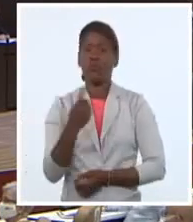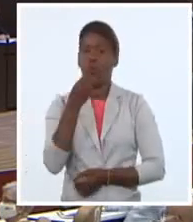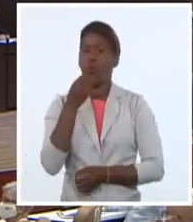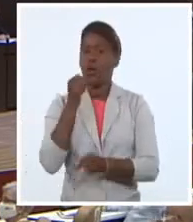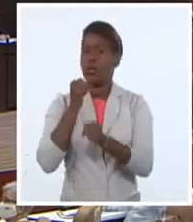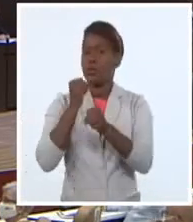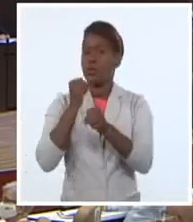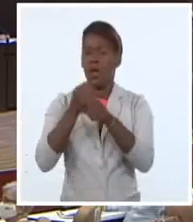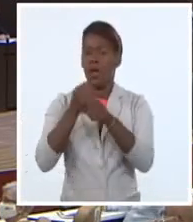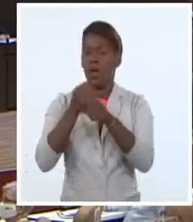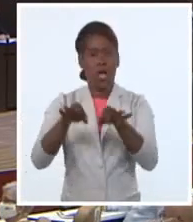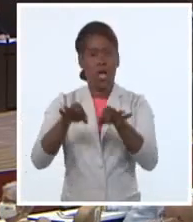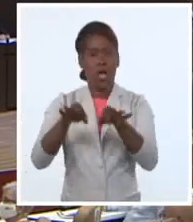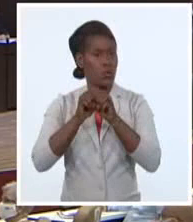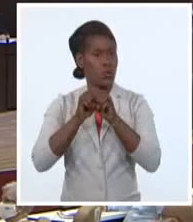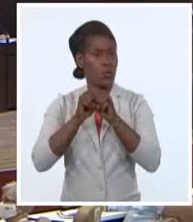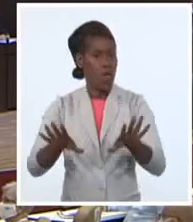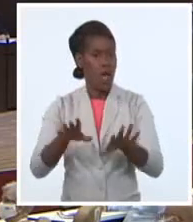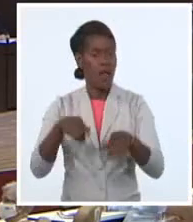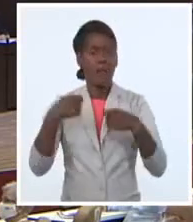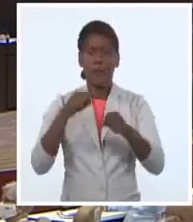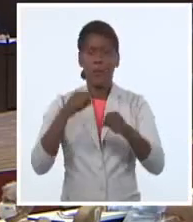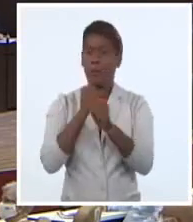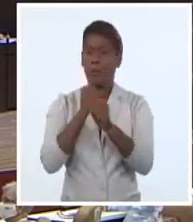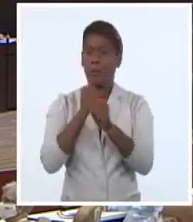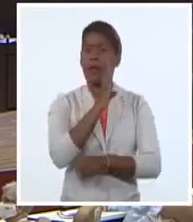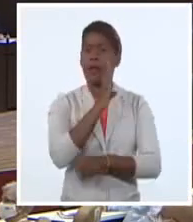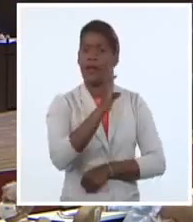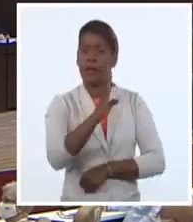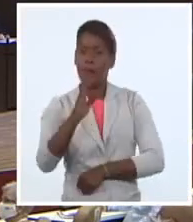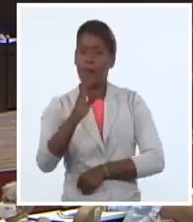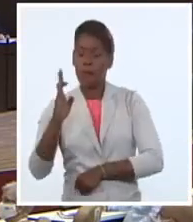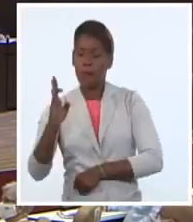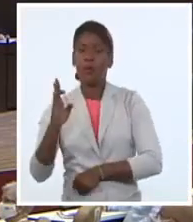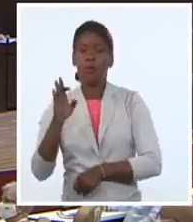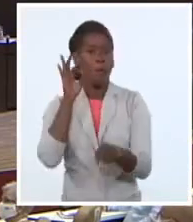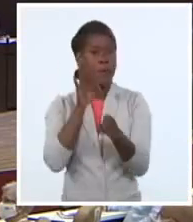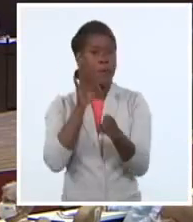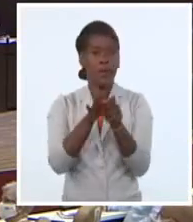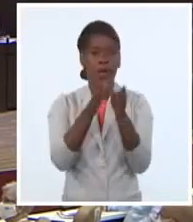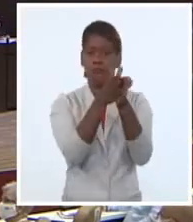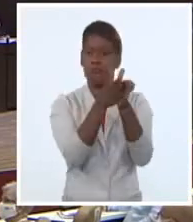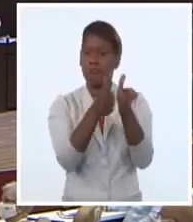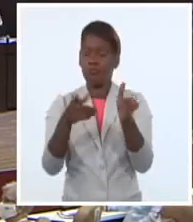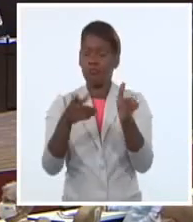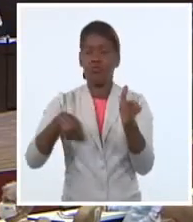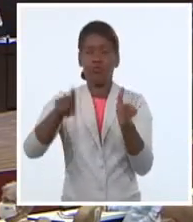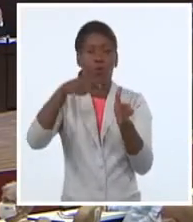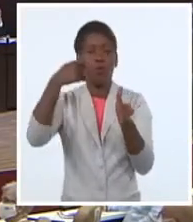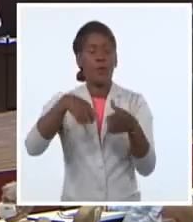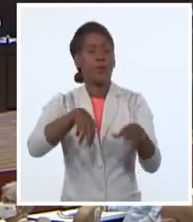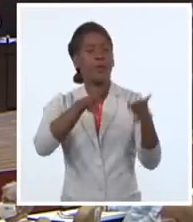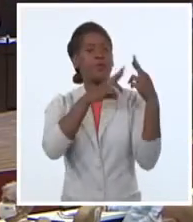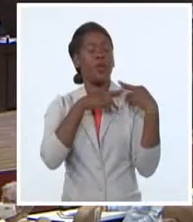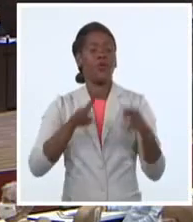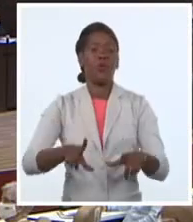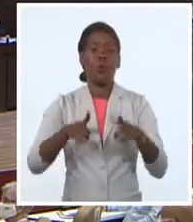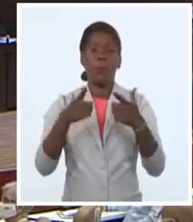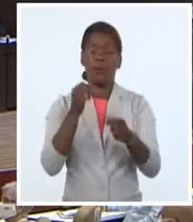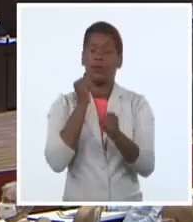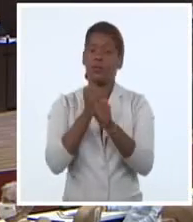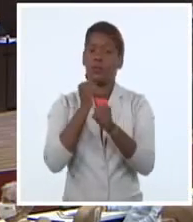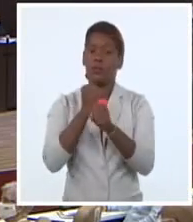orgánica, respetuosamente, conscientes de que así se acentúa el principio de corresponsabilidad en el camino hacia la